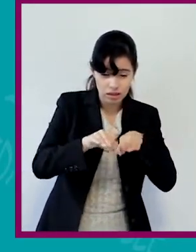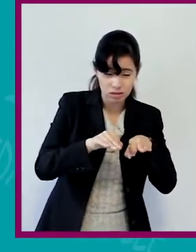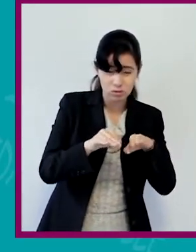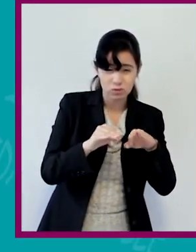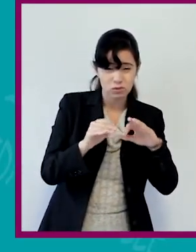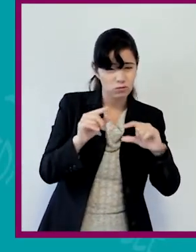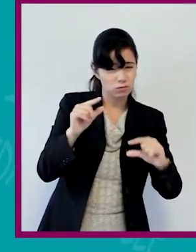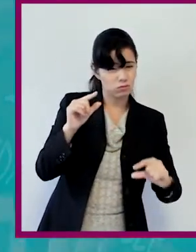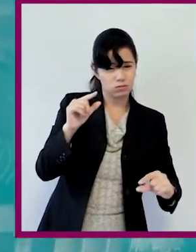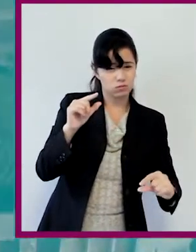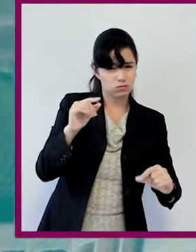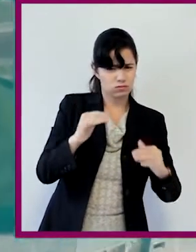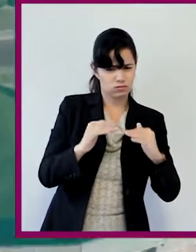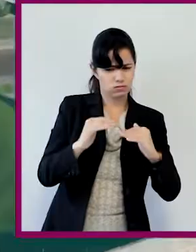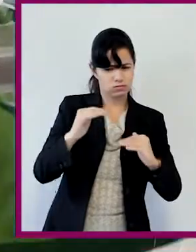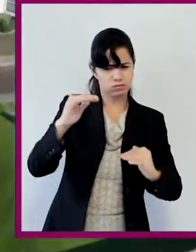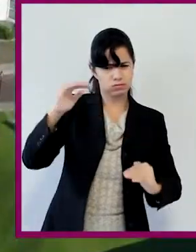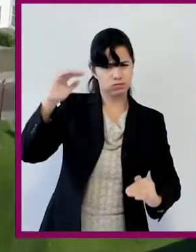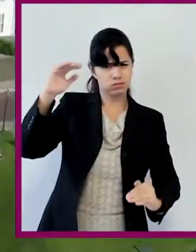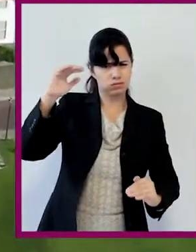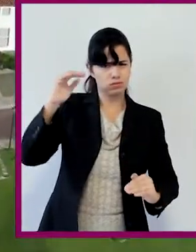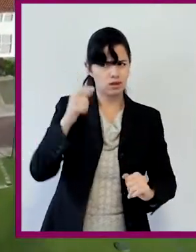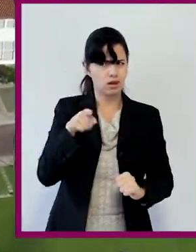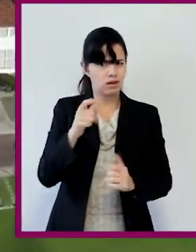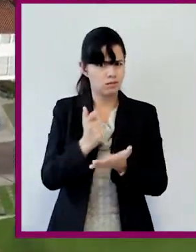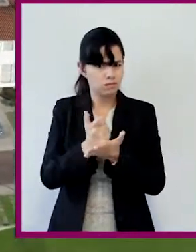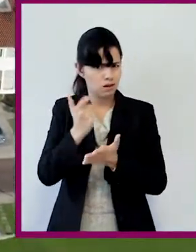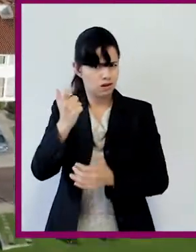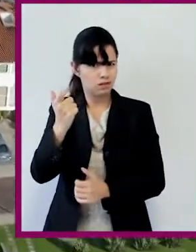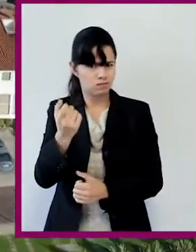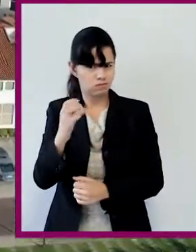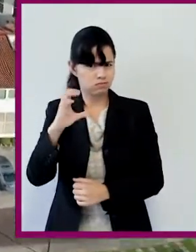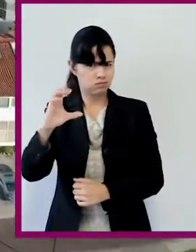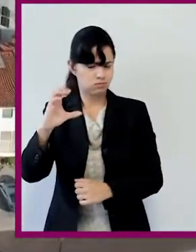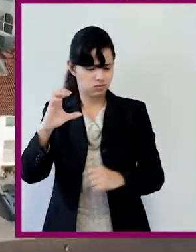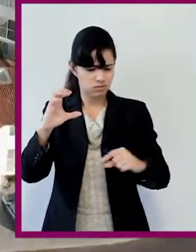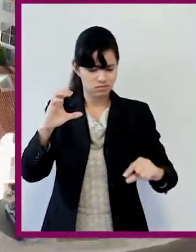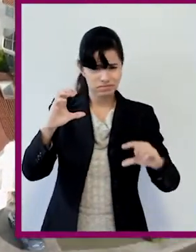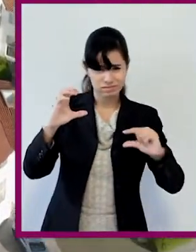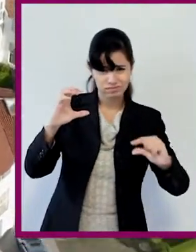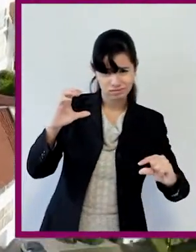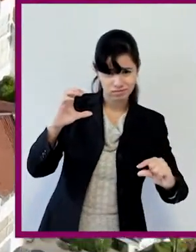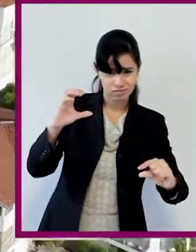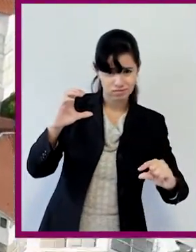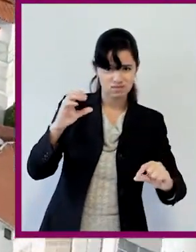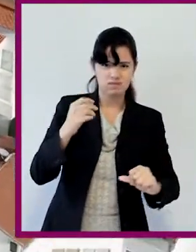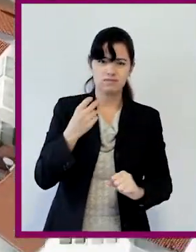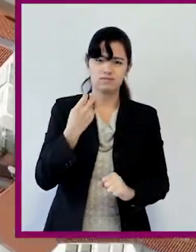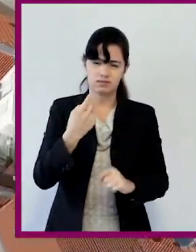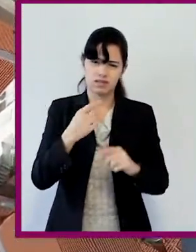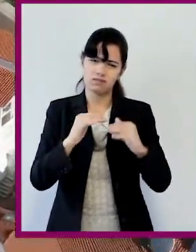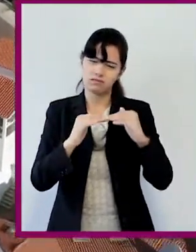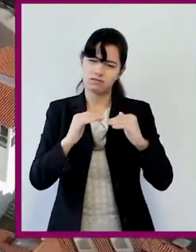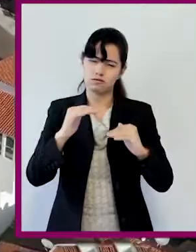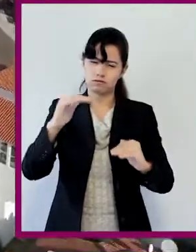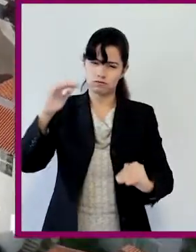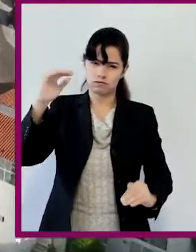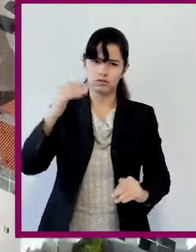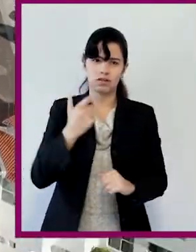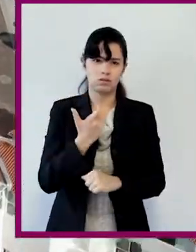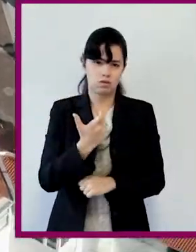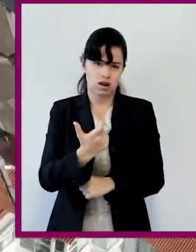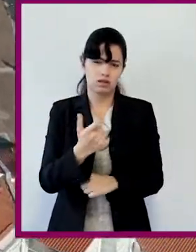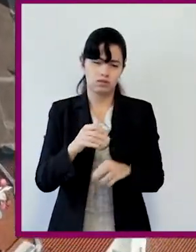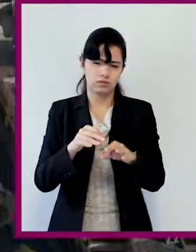de ingresos que fortalece una desigualdad económica muy importante. Entonces, a quien recibe